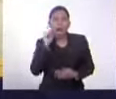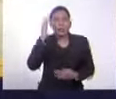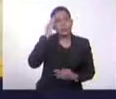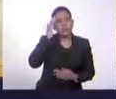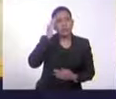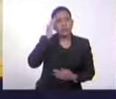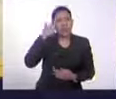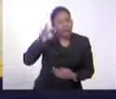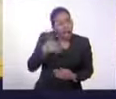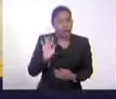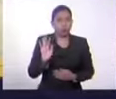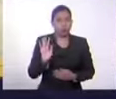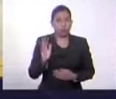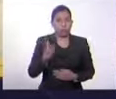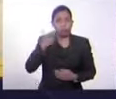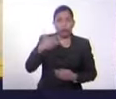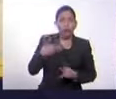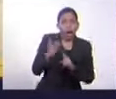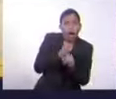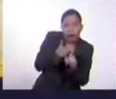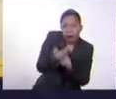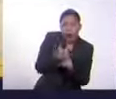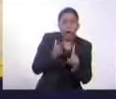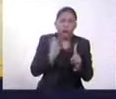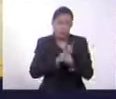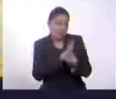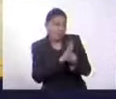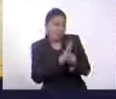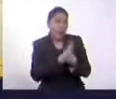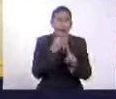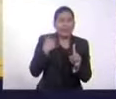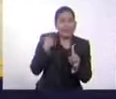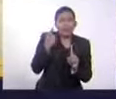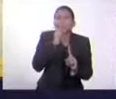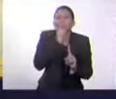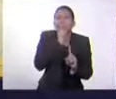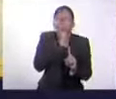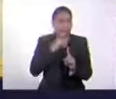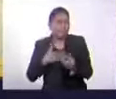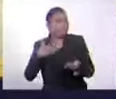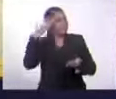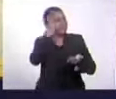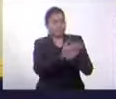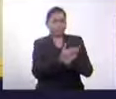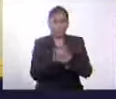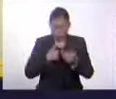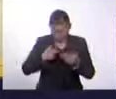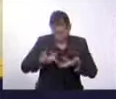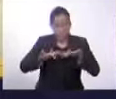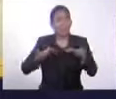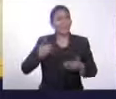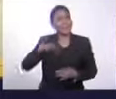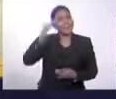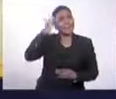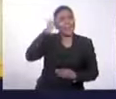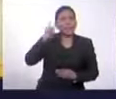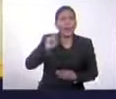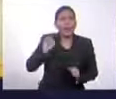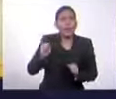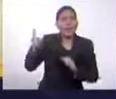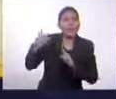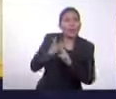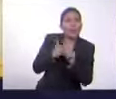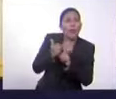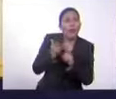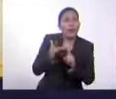en un determinado momento estás sufriendo un tipo de acoso o abuso, que tú puedas llegar y hacer valer tus derechos, ya sea